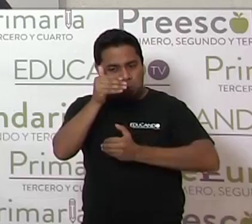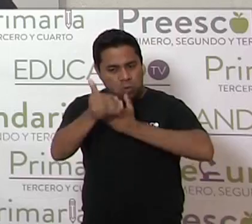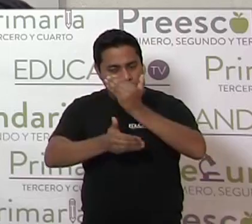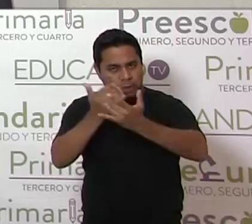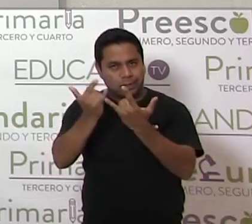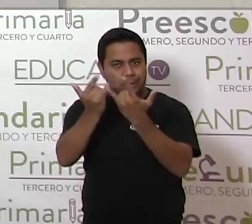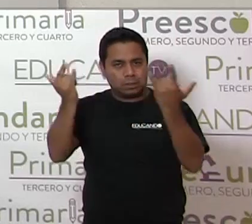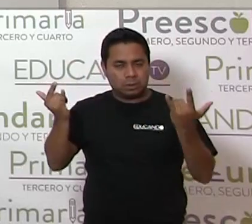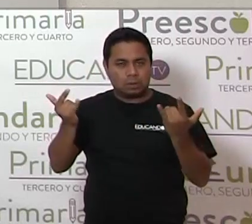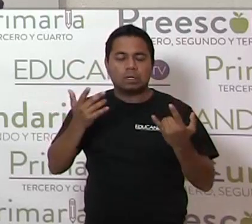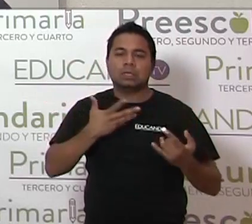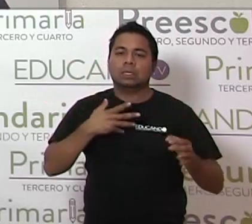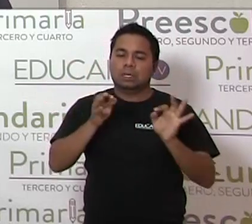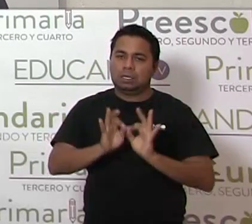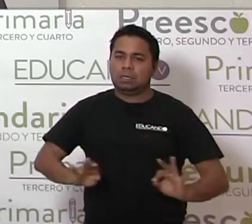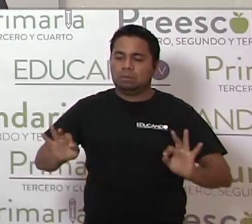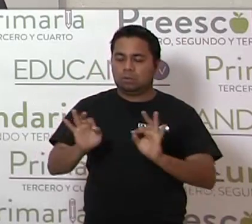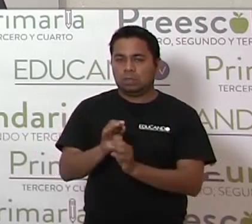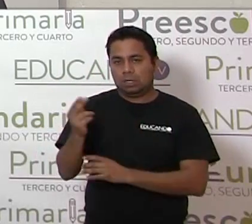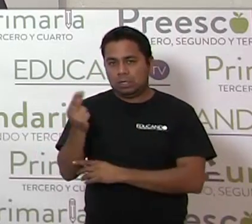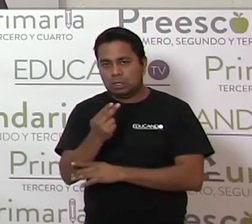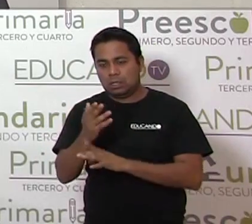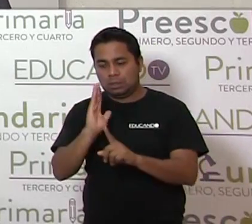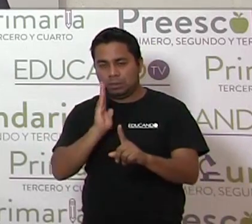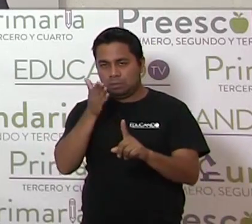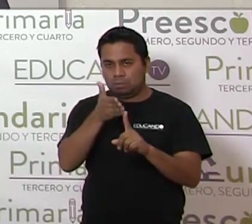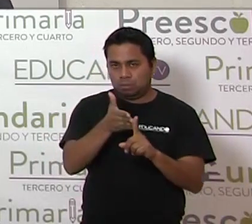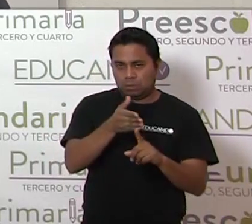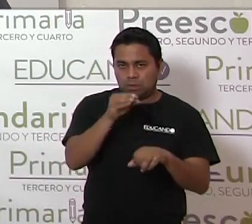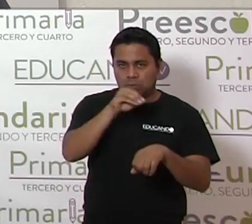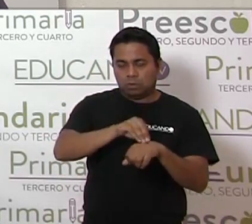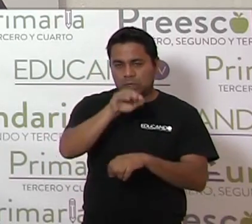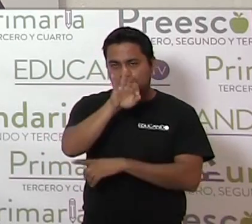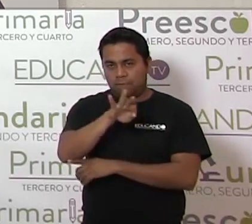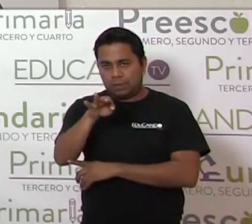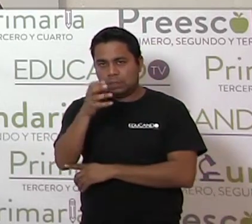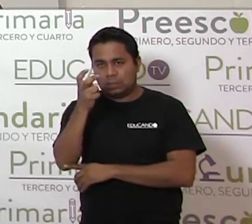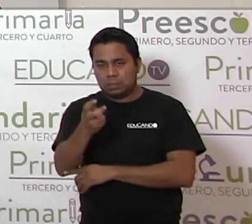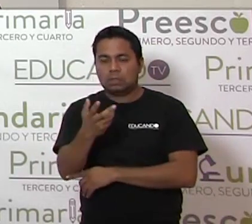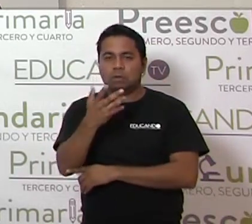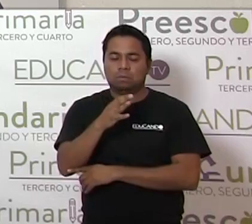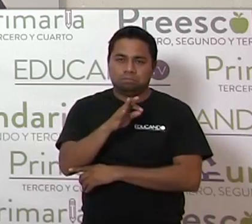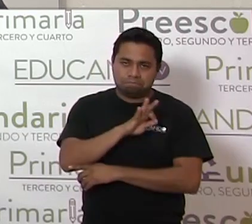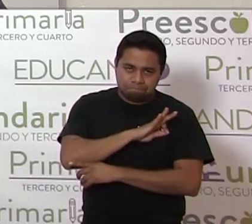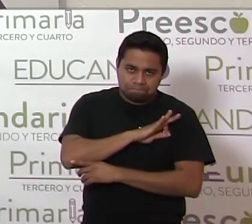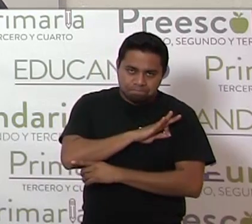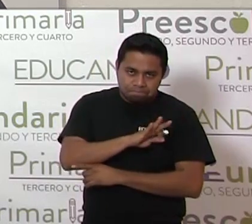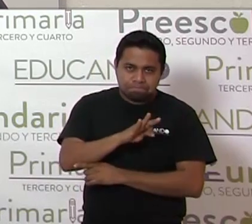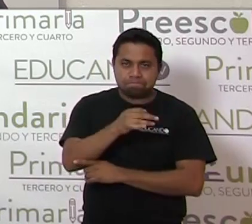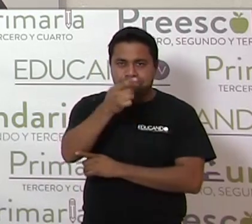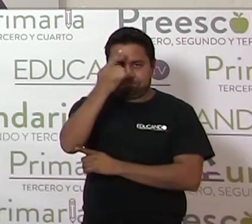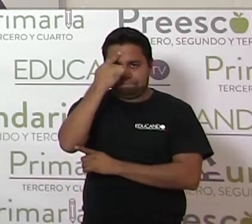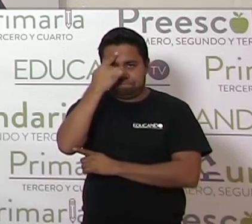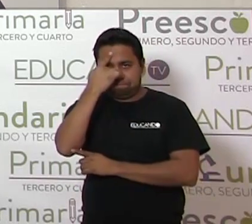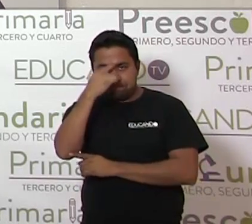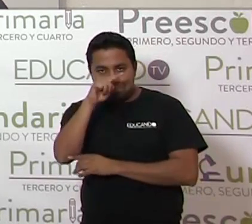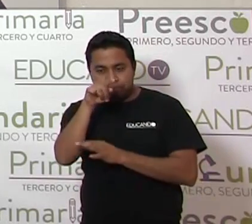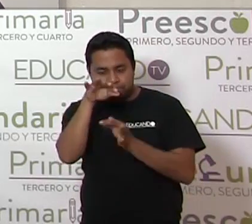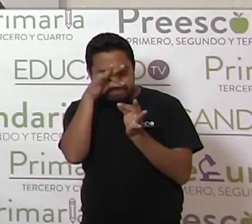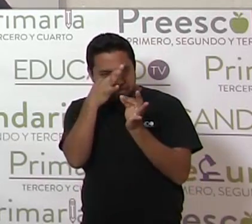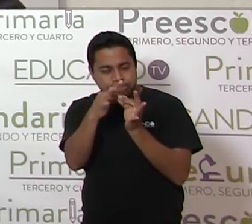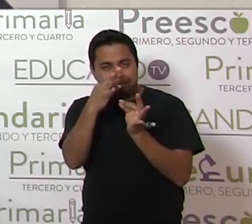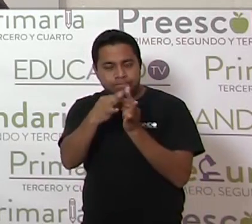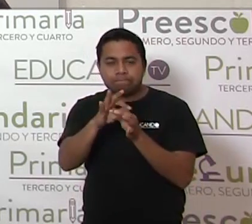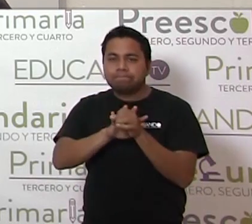del proceso histórico, muy necesario, importante definir fechas. Esto te va a permitir hacer de forma